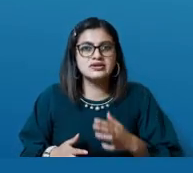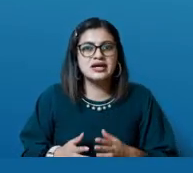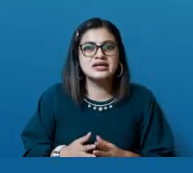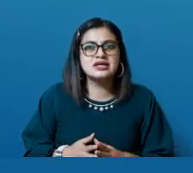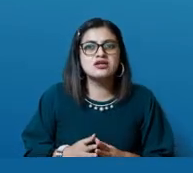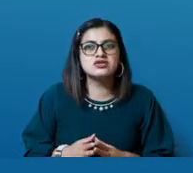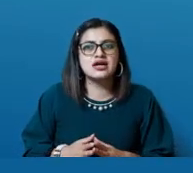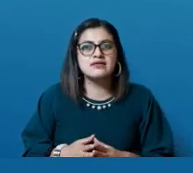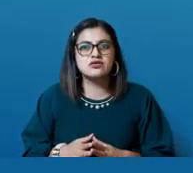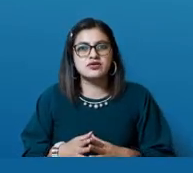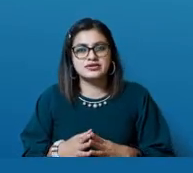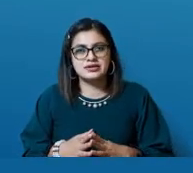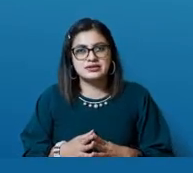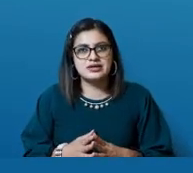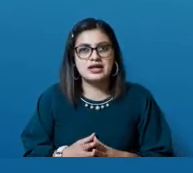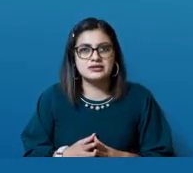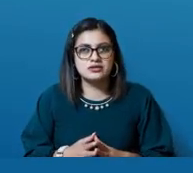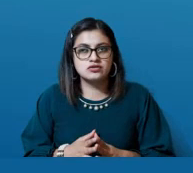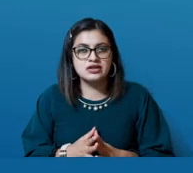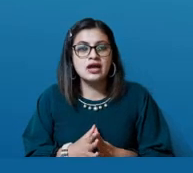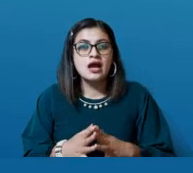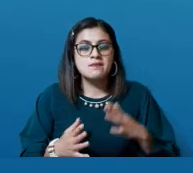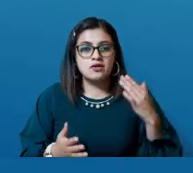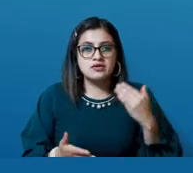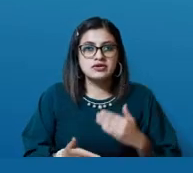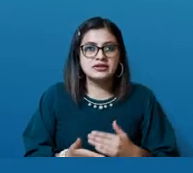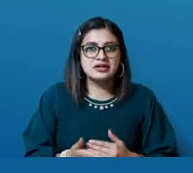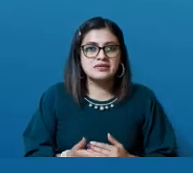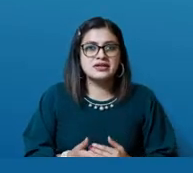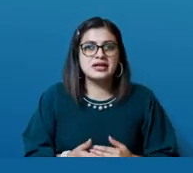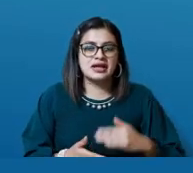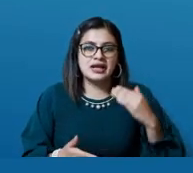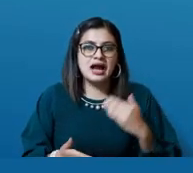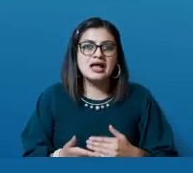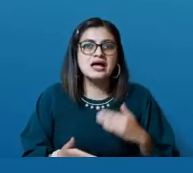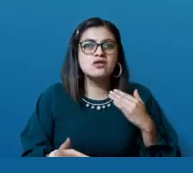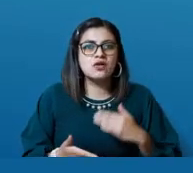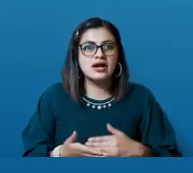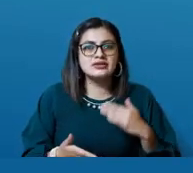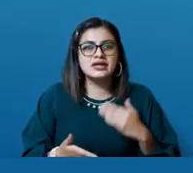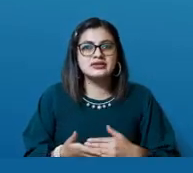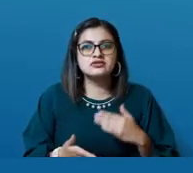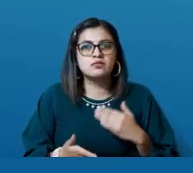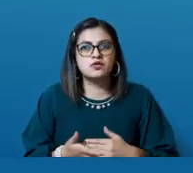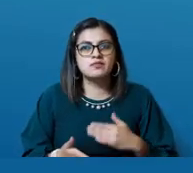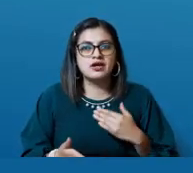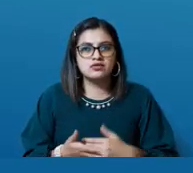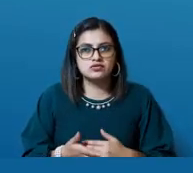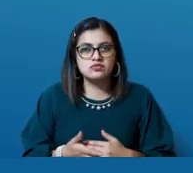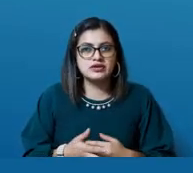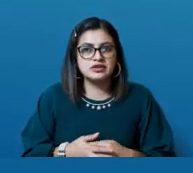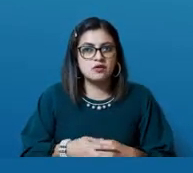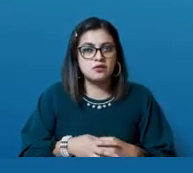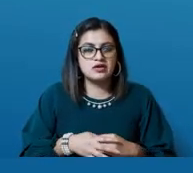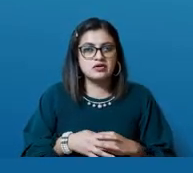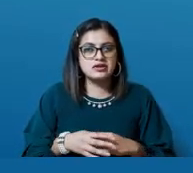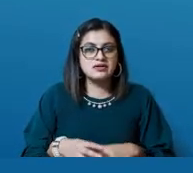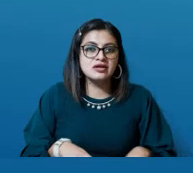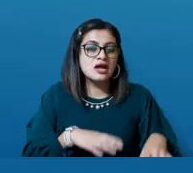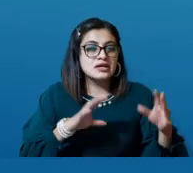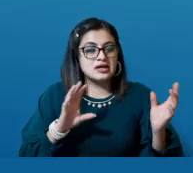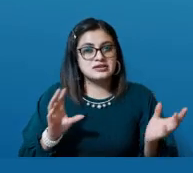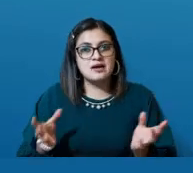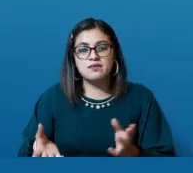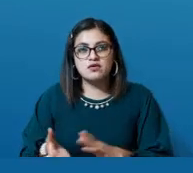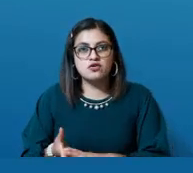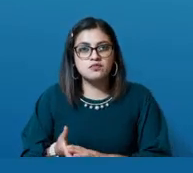costumbres culinarias y los hábitos residenciales. Entonces, podemos determinar que cada lugar tiene sus propias costumbres y los podemos